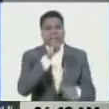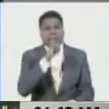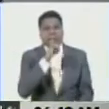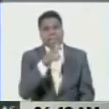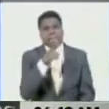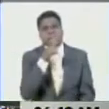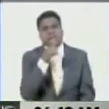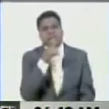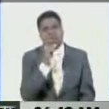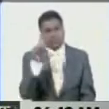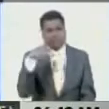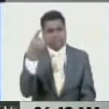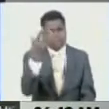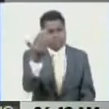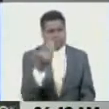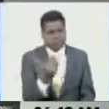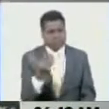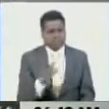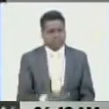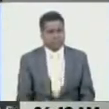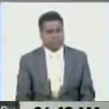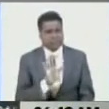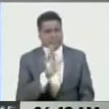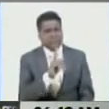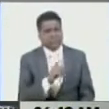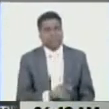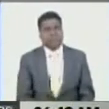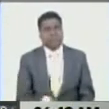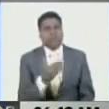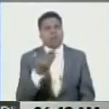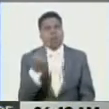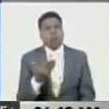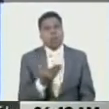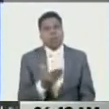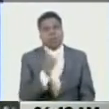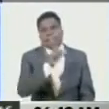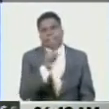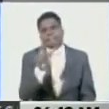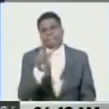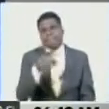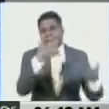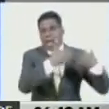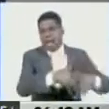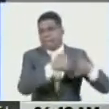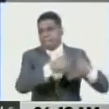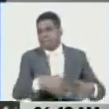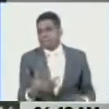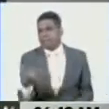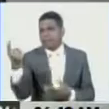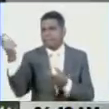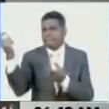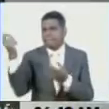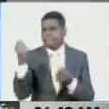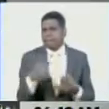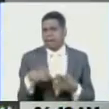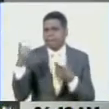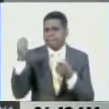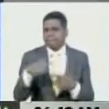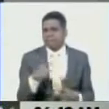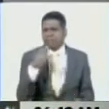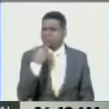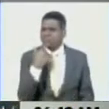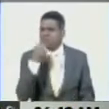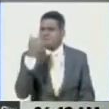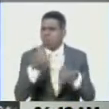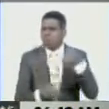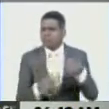las empresas. ¿Cuántas empresas tienen perfil? Y más allá del perfil, ¿cuántas están exportando actualmente en nuestro país? ¿Cuál es el apoyo que han recibido del gobierno bolivariano en los últimos